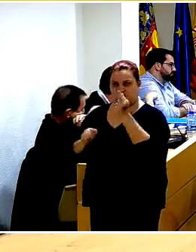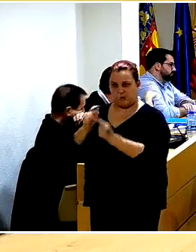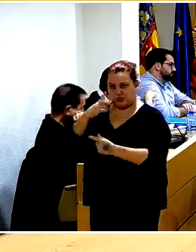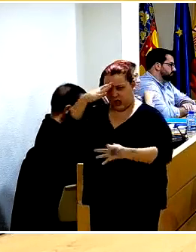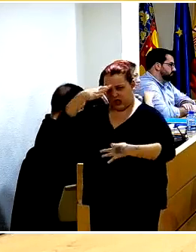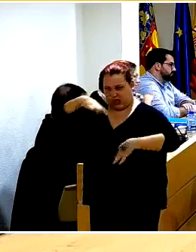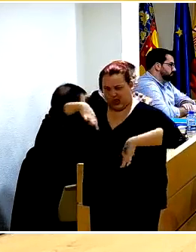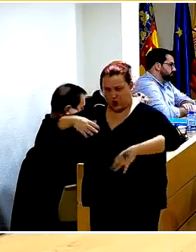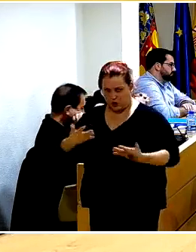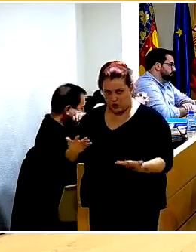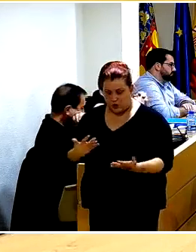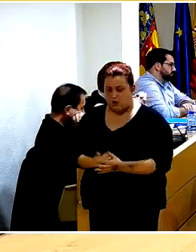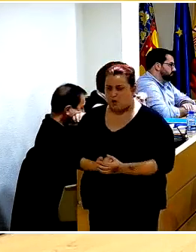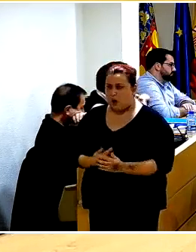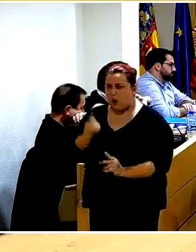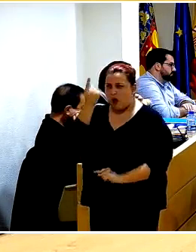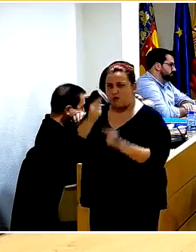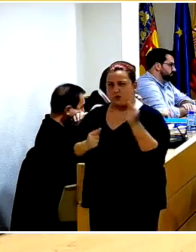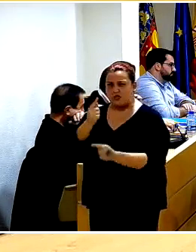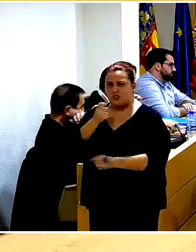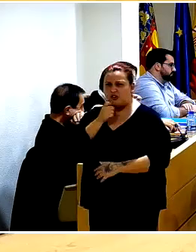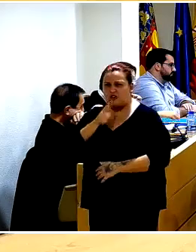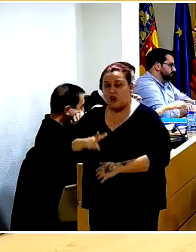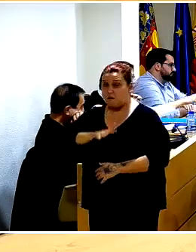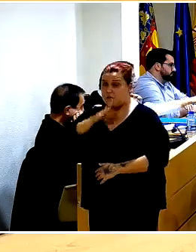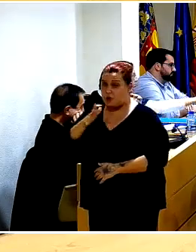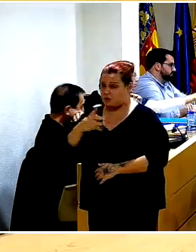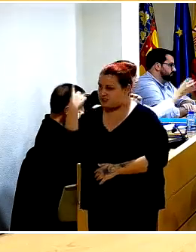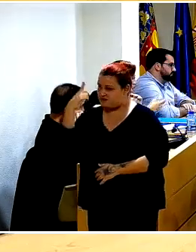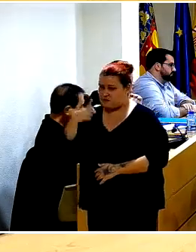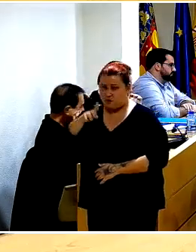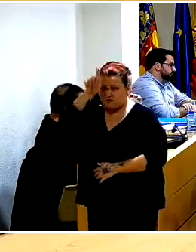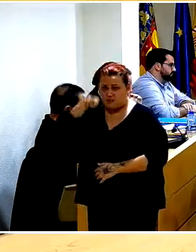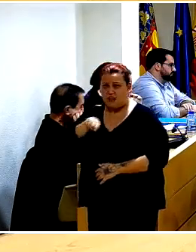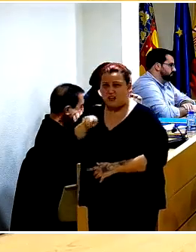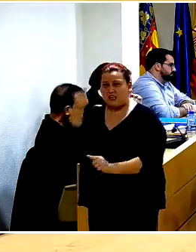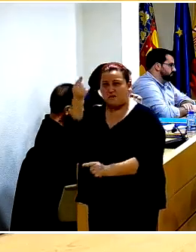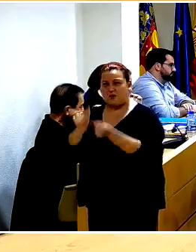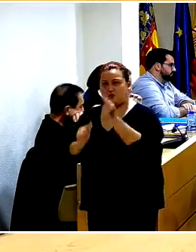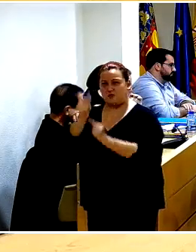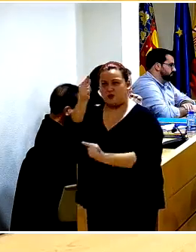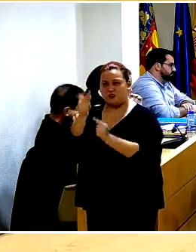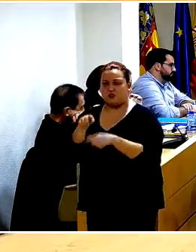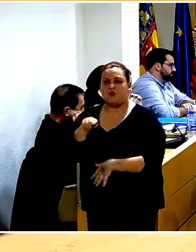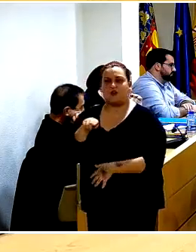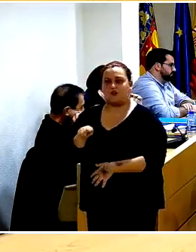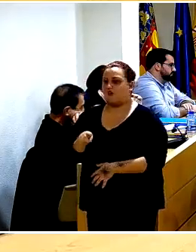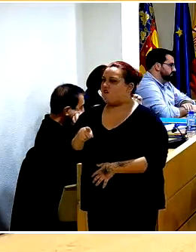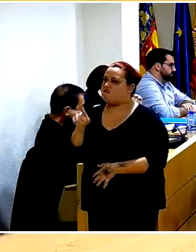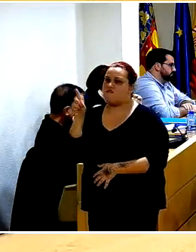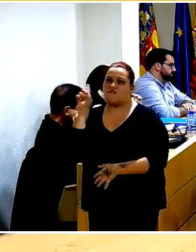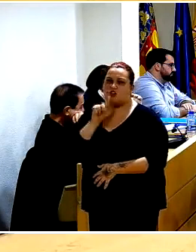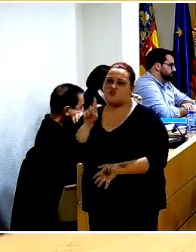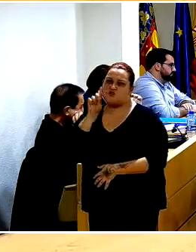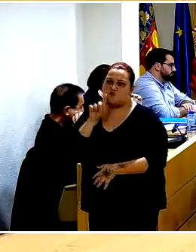desmonta el presupuesto porque, sin temor a equivocarnos, podemos decir que este presupuesto es absolutamente falso. Es